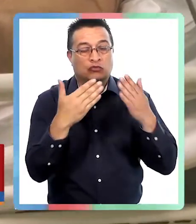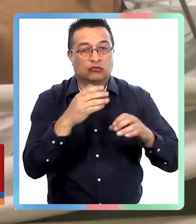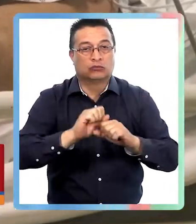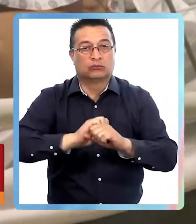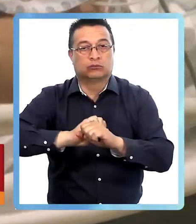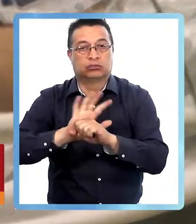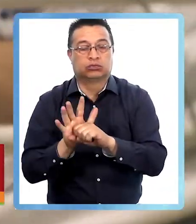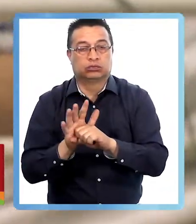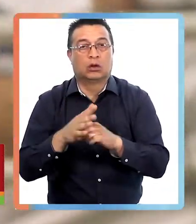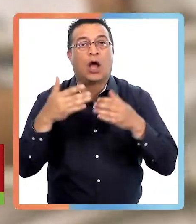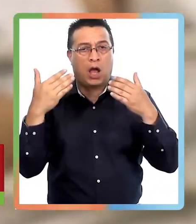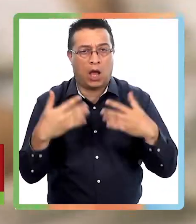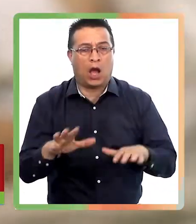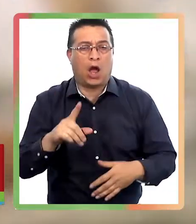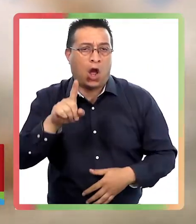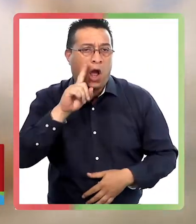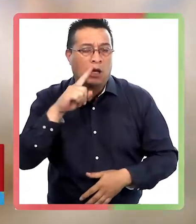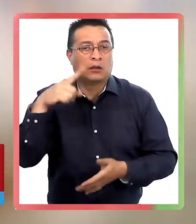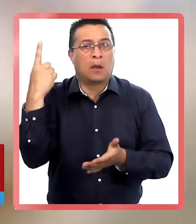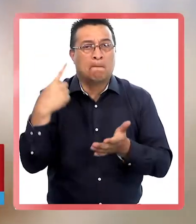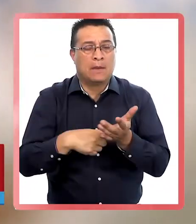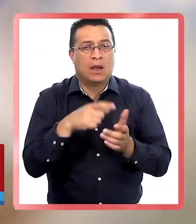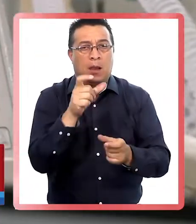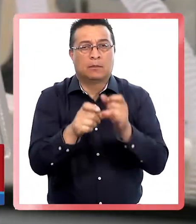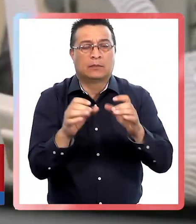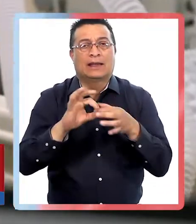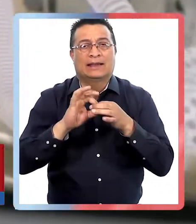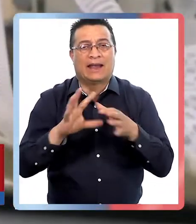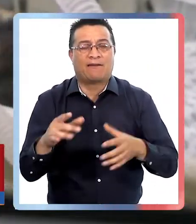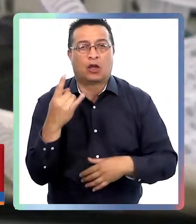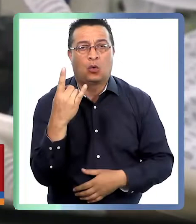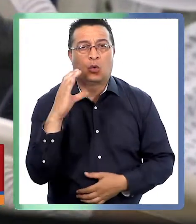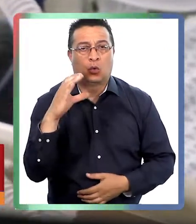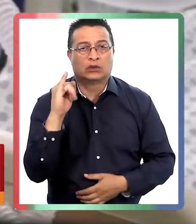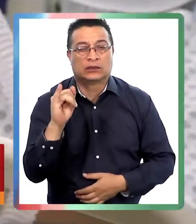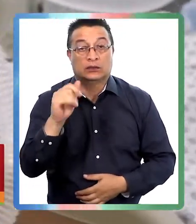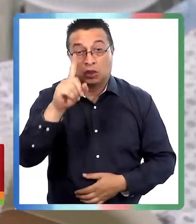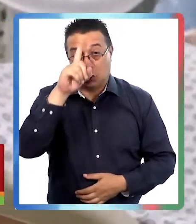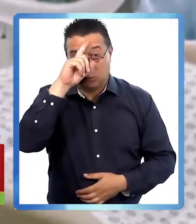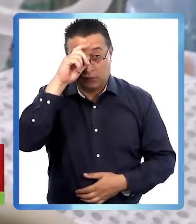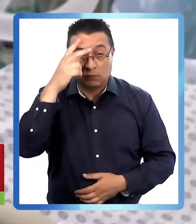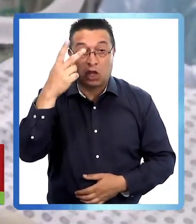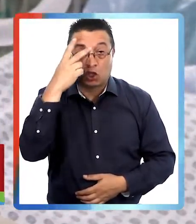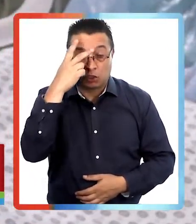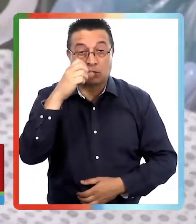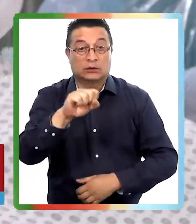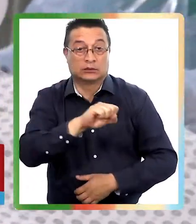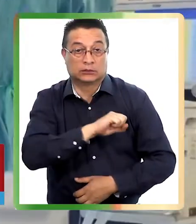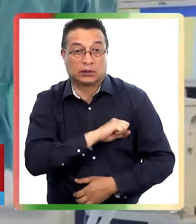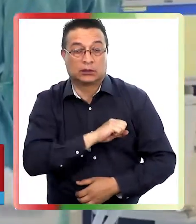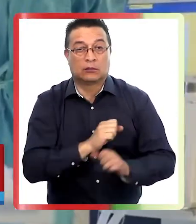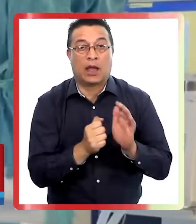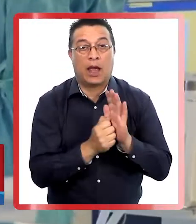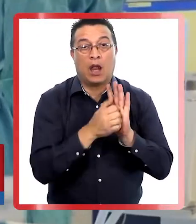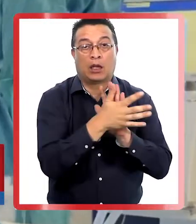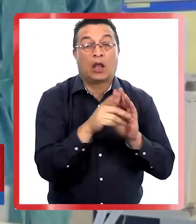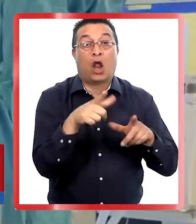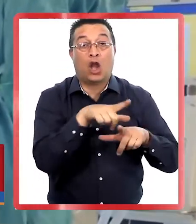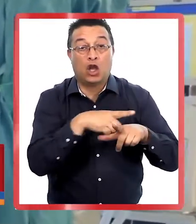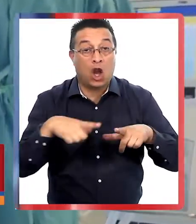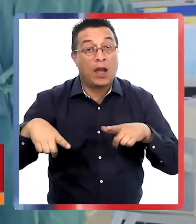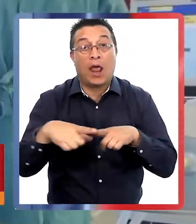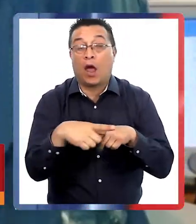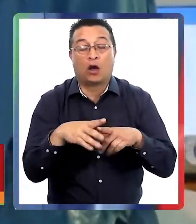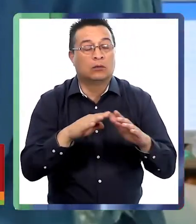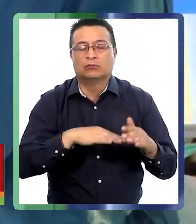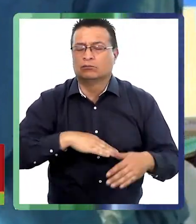COVID-19. Ya hay prácticamente 1.000 pacientes graves en las UCI y los hospitales de Coquimbo, la capital, Araucanía y Los Lagos están